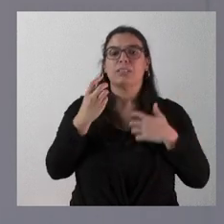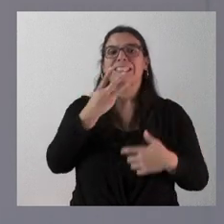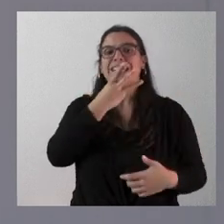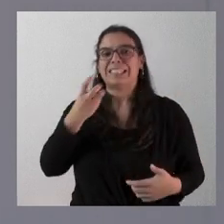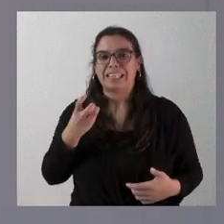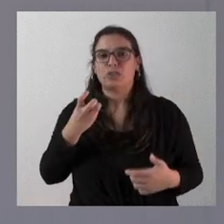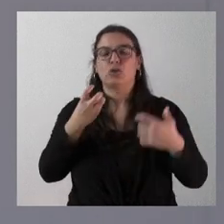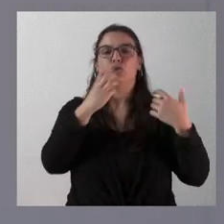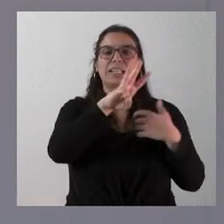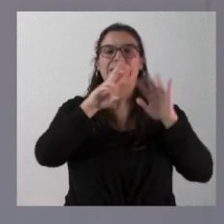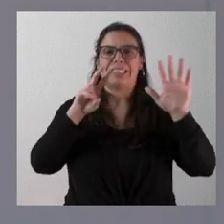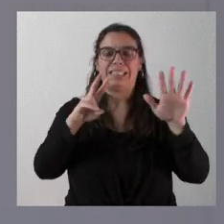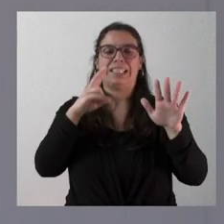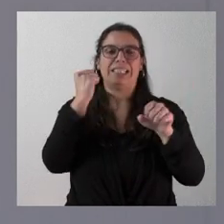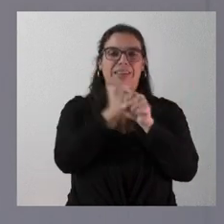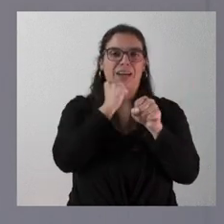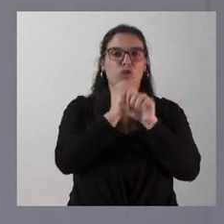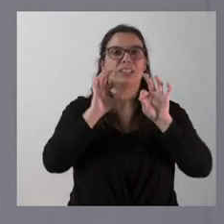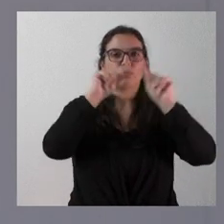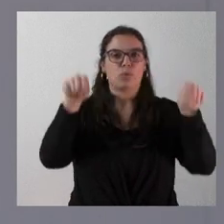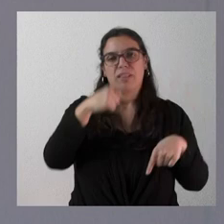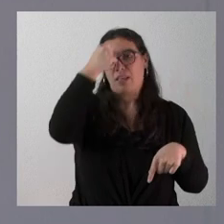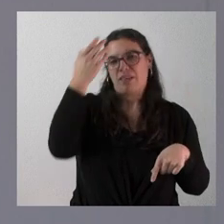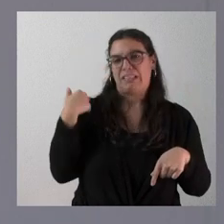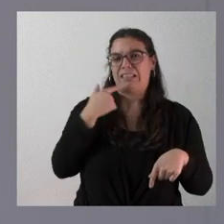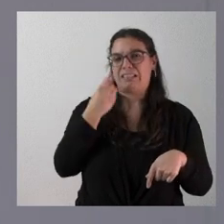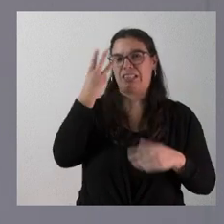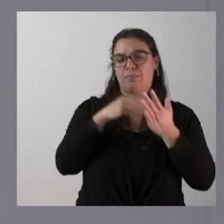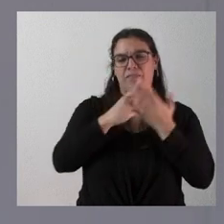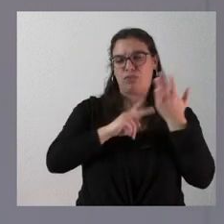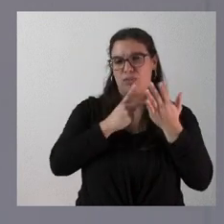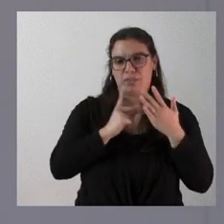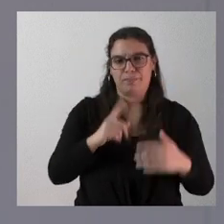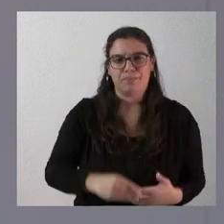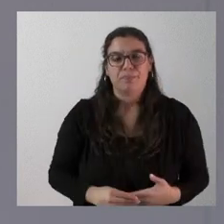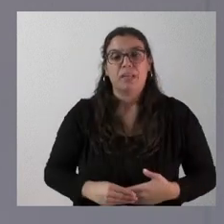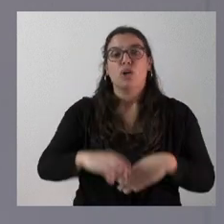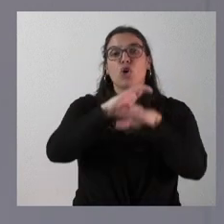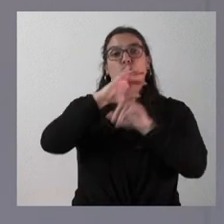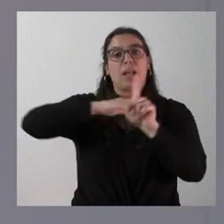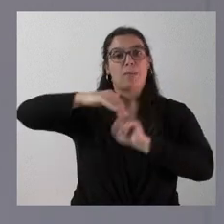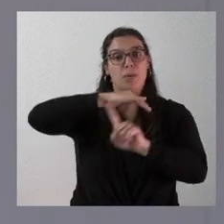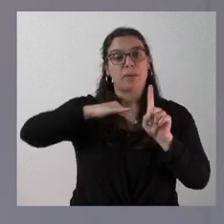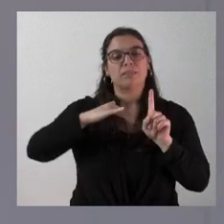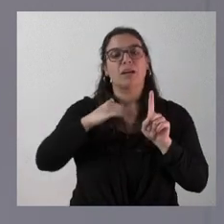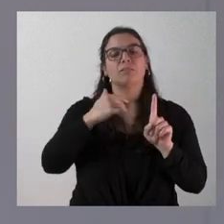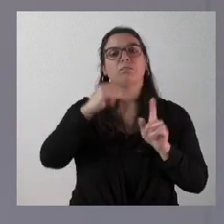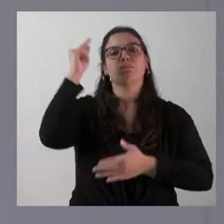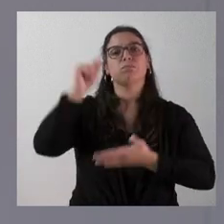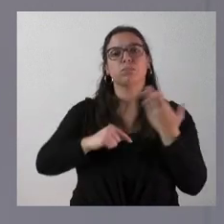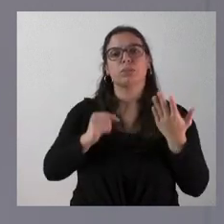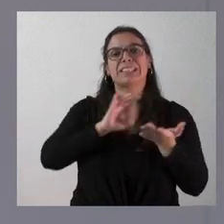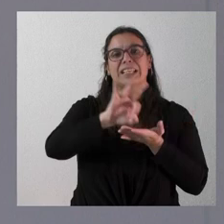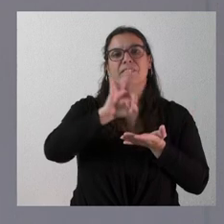377 trabajadores en la provincia de Ávila a través de la consejería de medio ambiente se contrata el